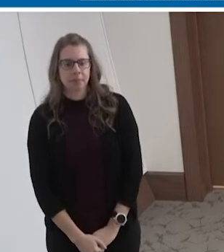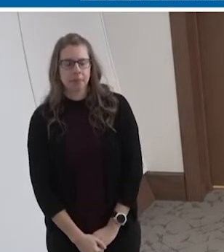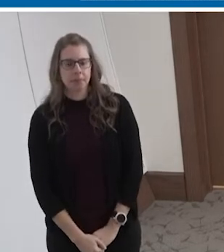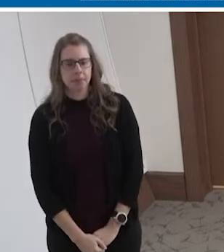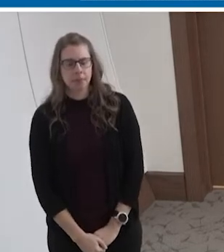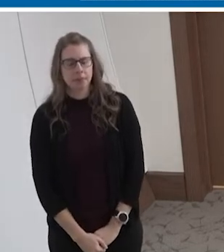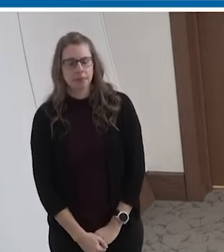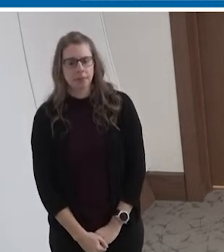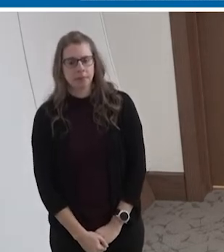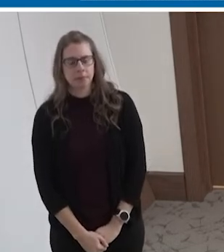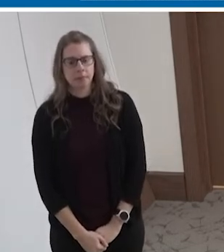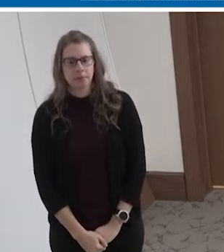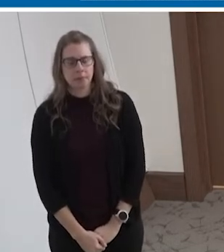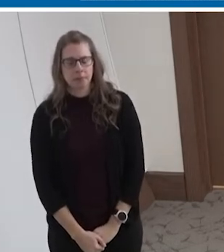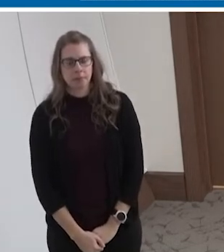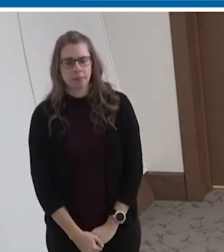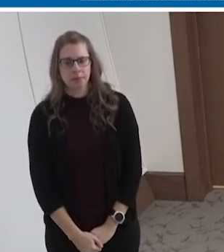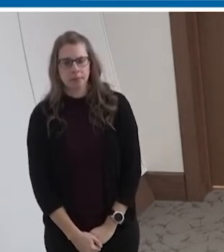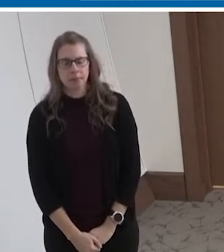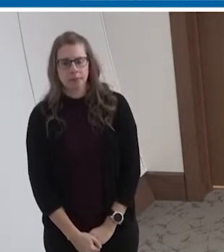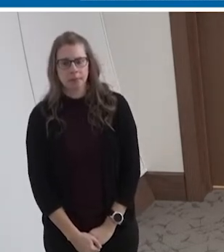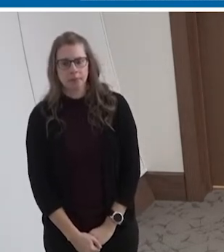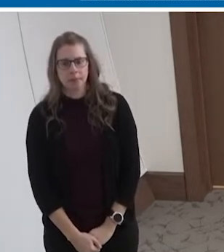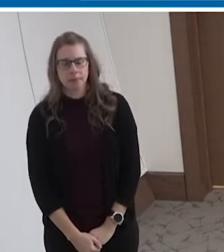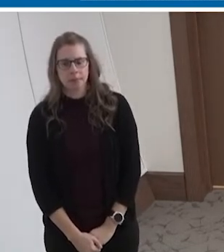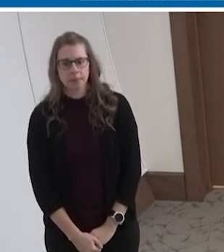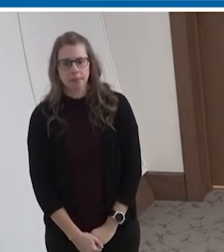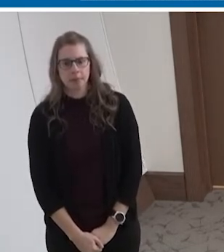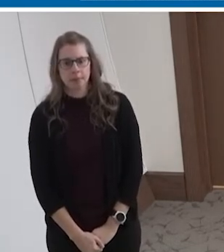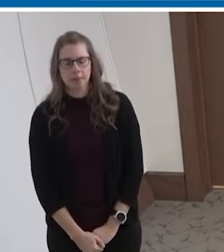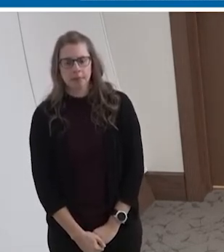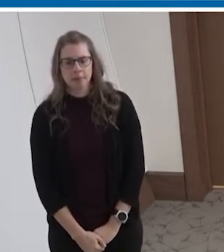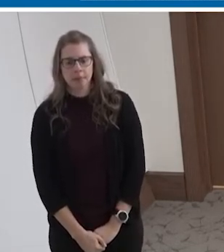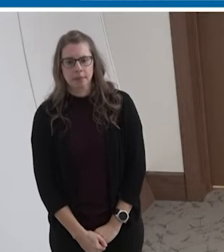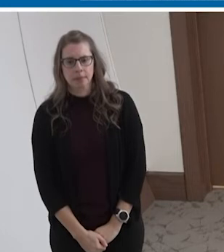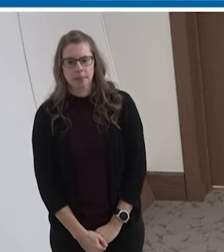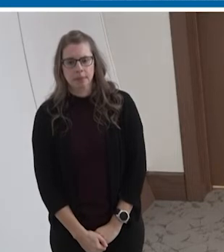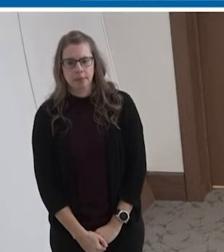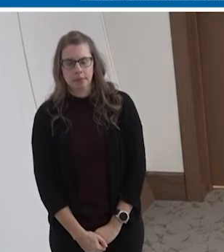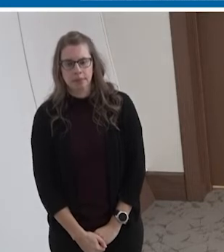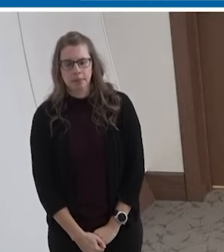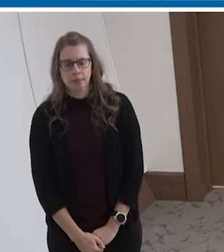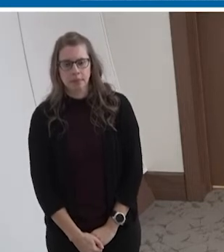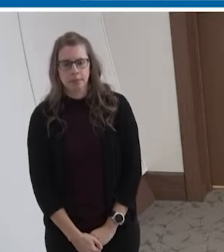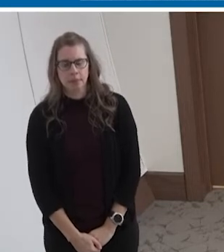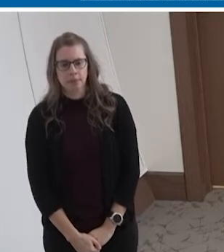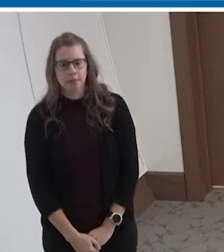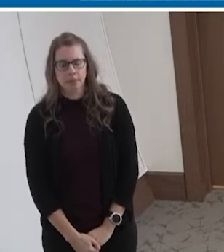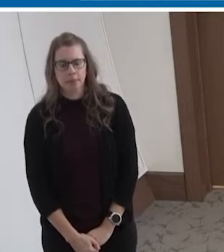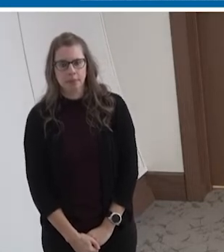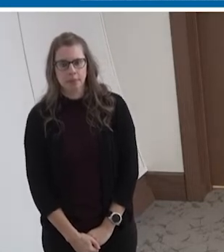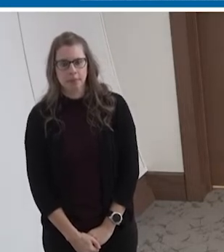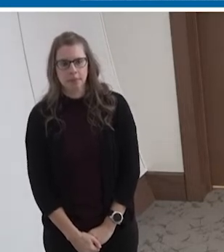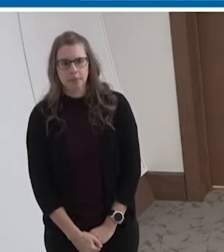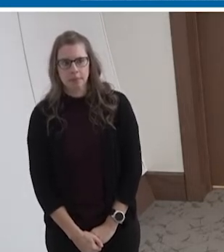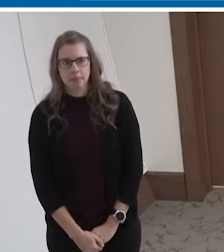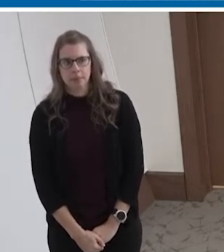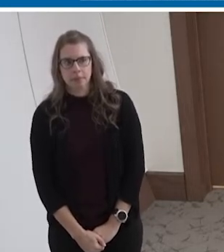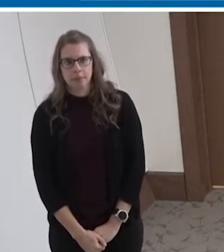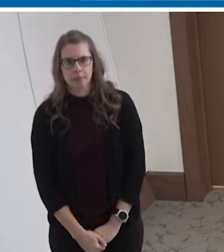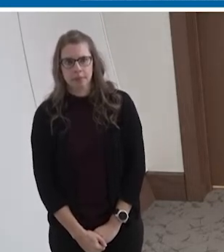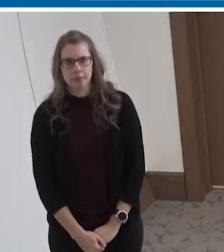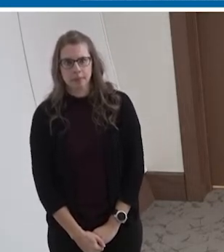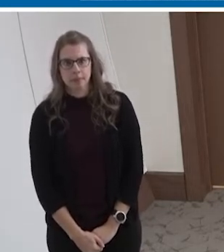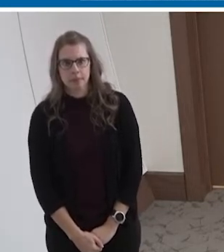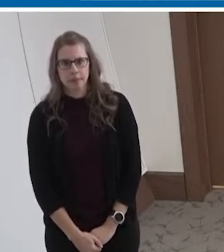niños que tienen condiciones médicas subyacentes o que los ponen más a